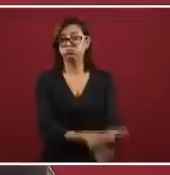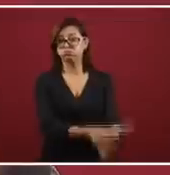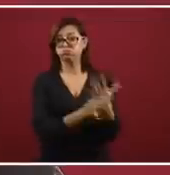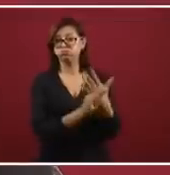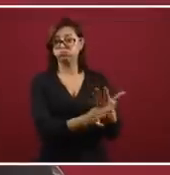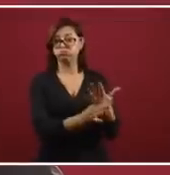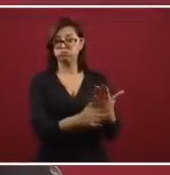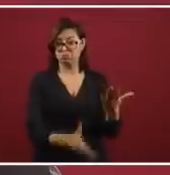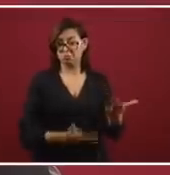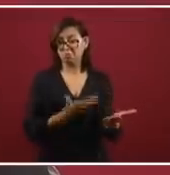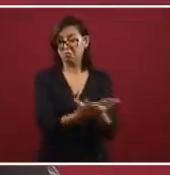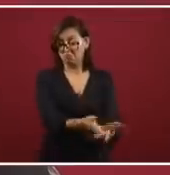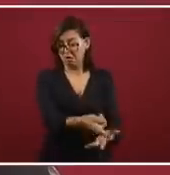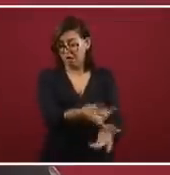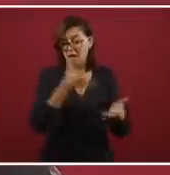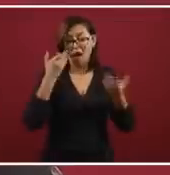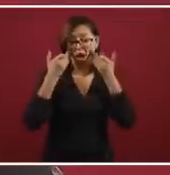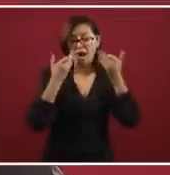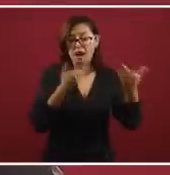propuso.